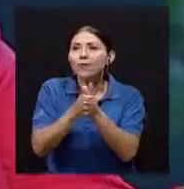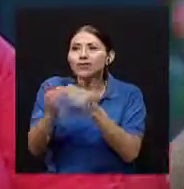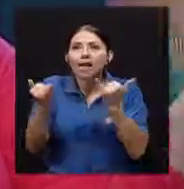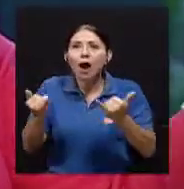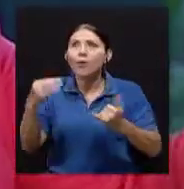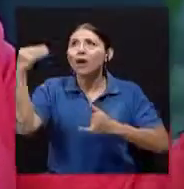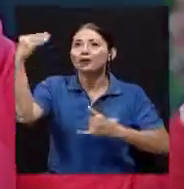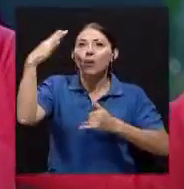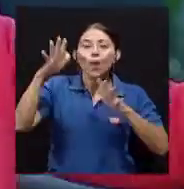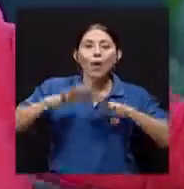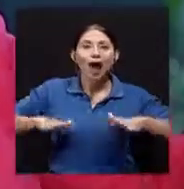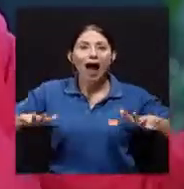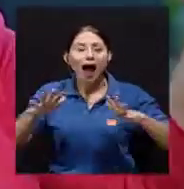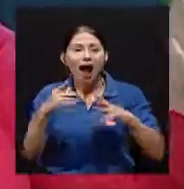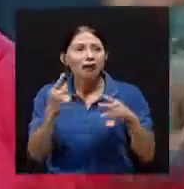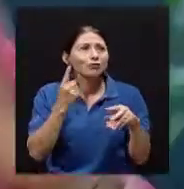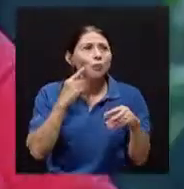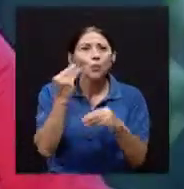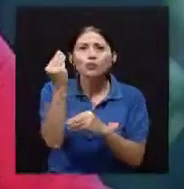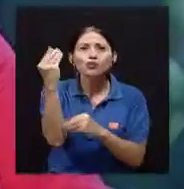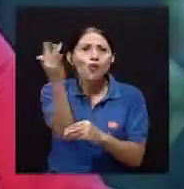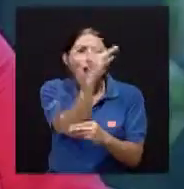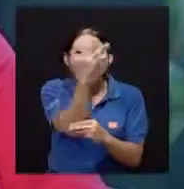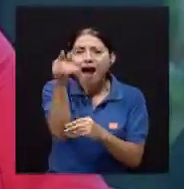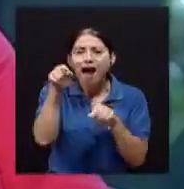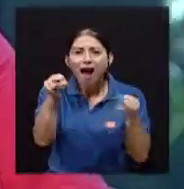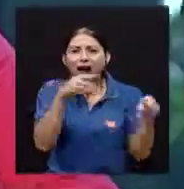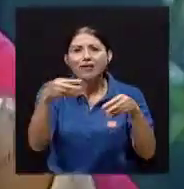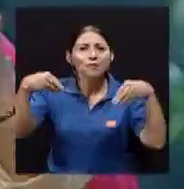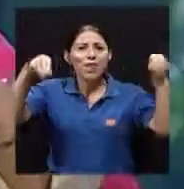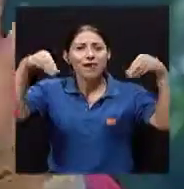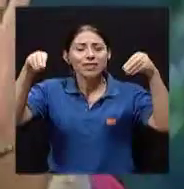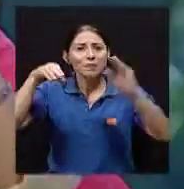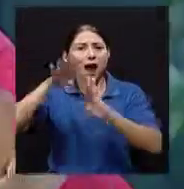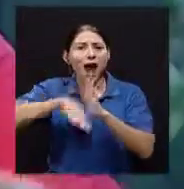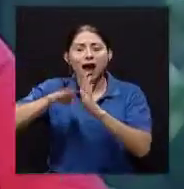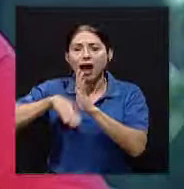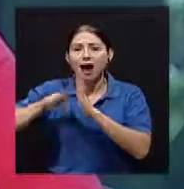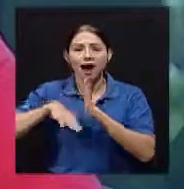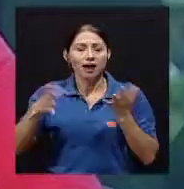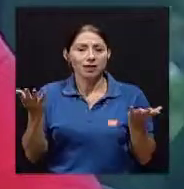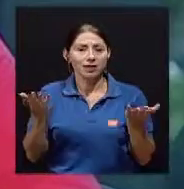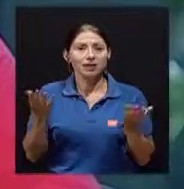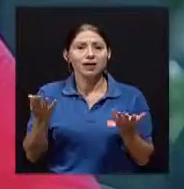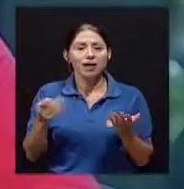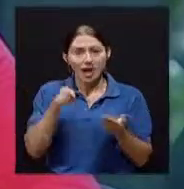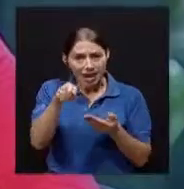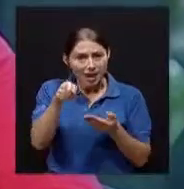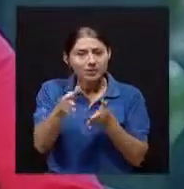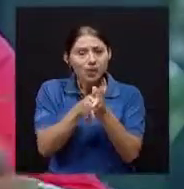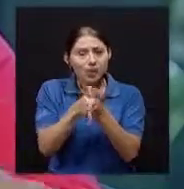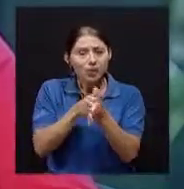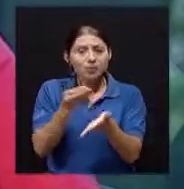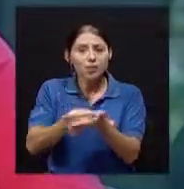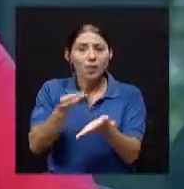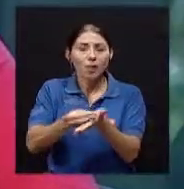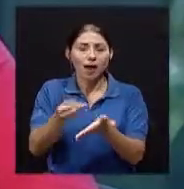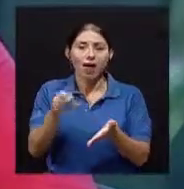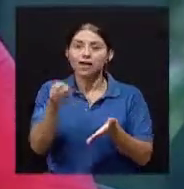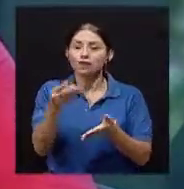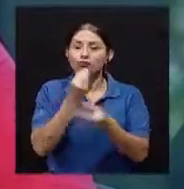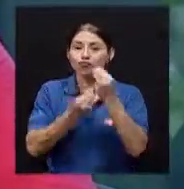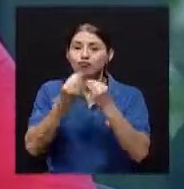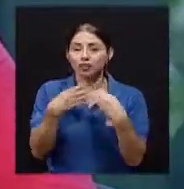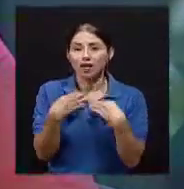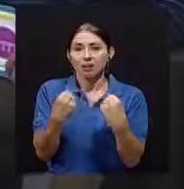están que salen en promoción, que aparecen por todo lado, ¿verdad? Y se las venden a uno a muy bajos precios, y así alimentamos muy